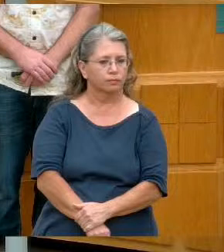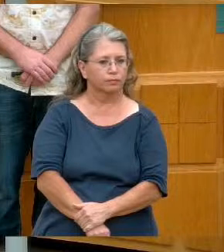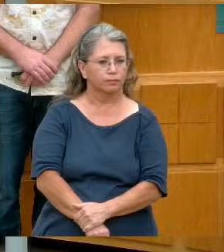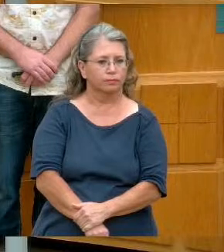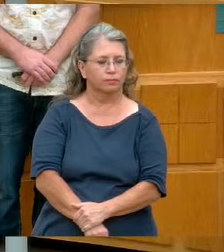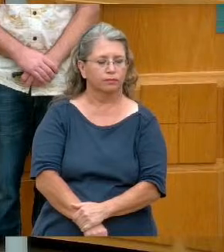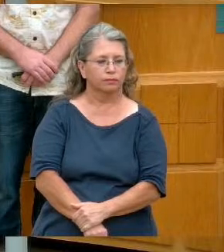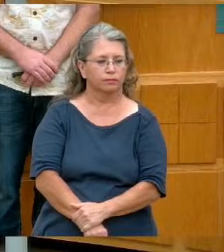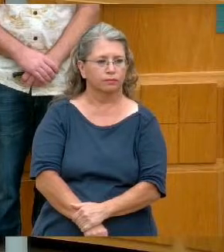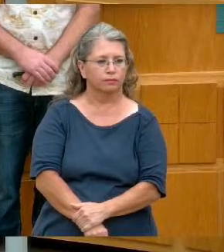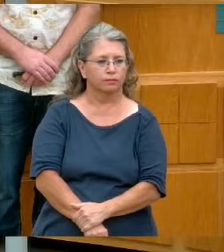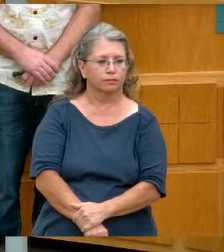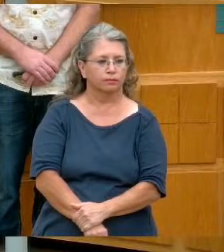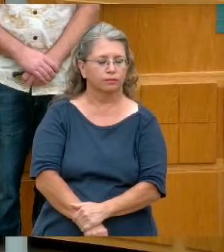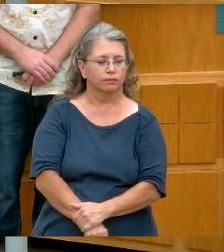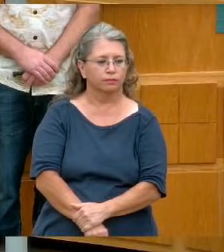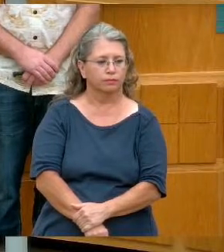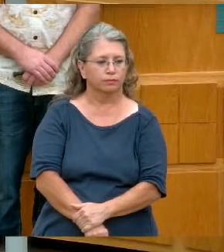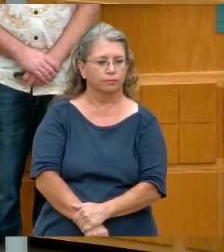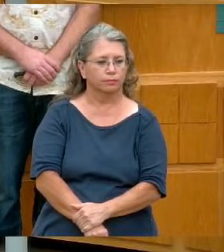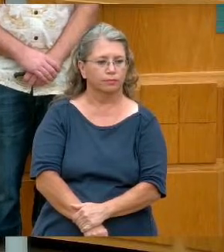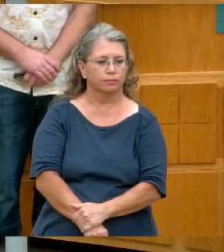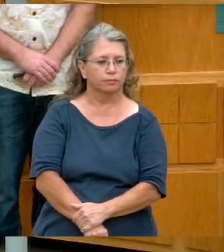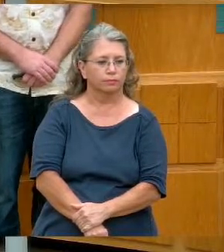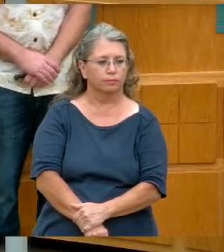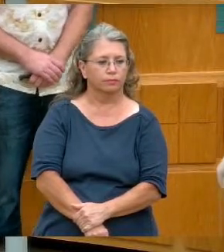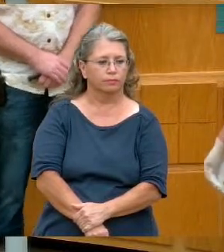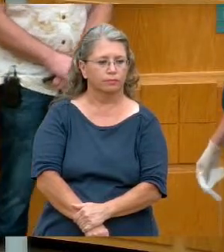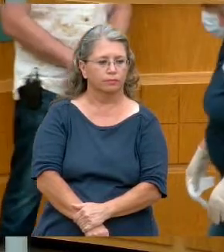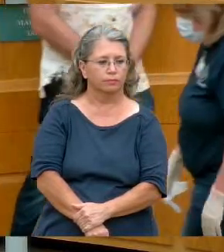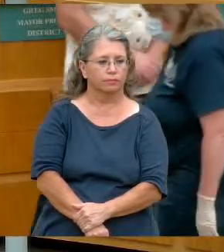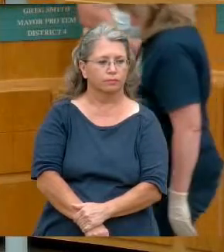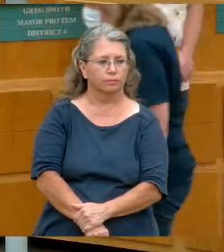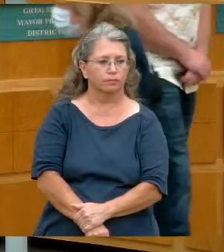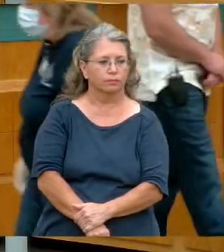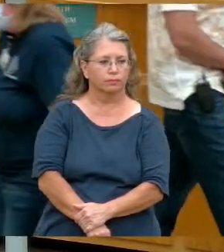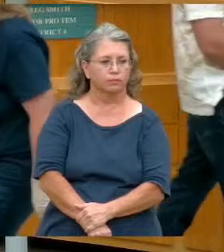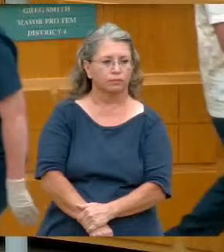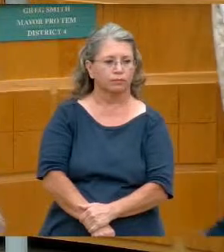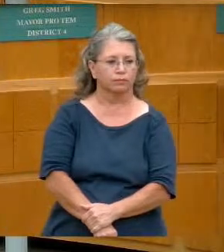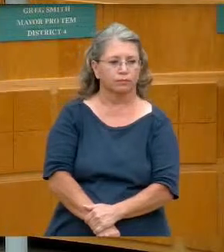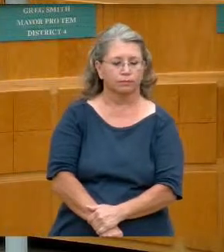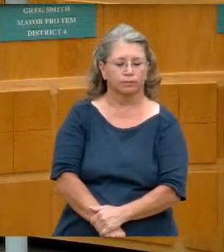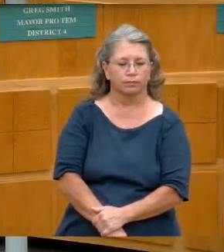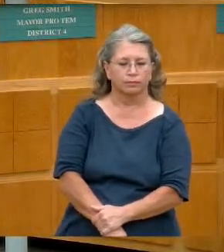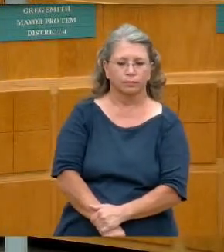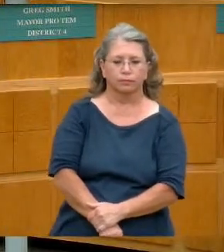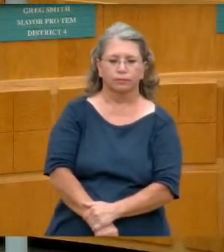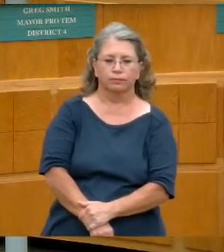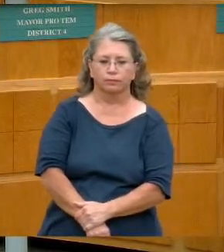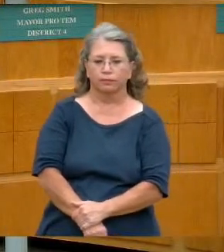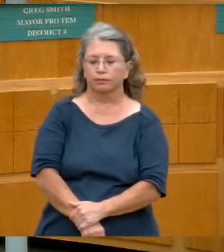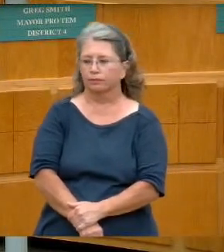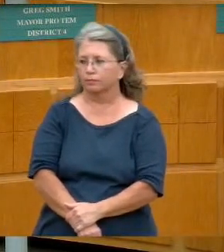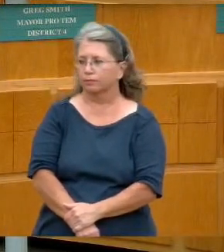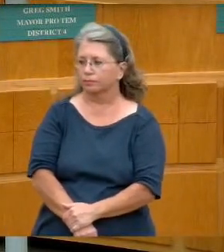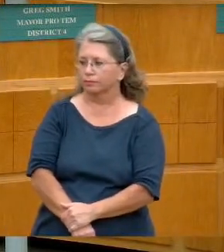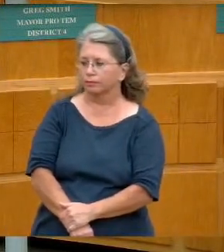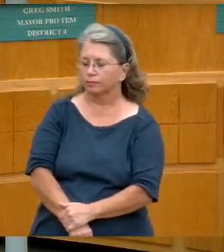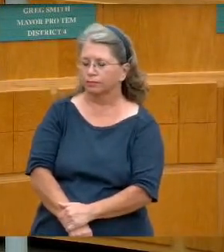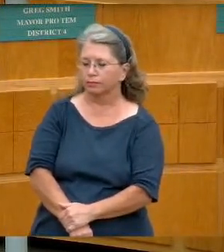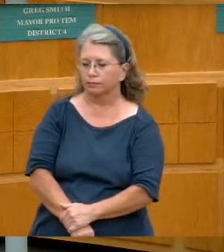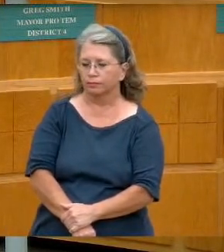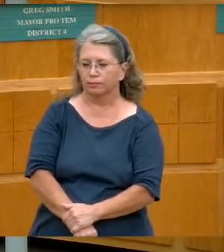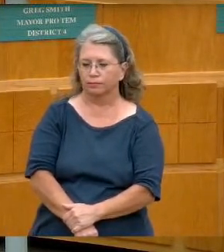cuenta con 12 condados, existe un total de 587 casos, 308 recuperaciones, 274 casos activos y